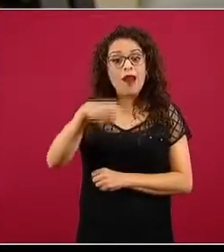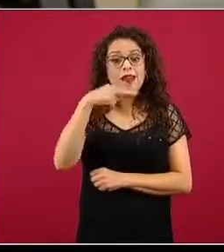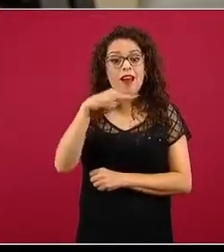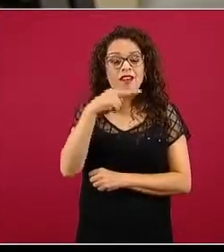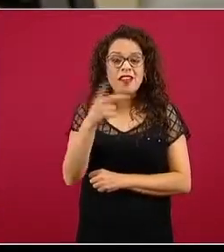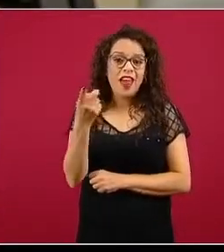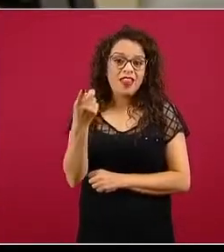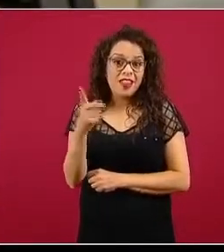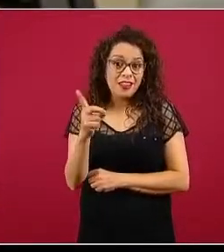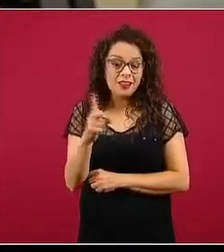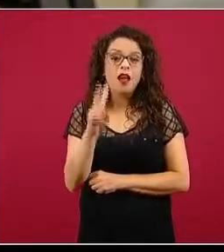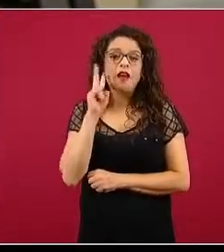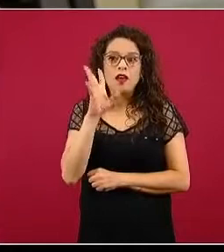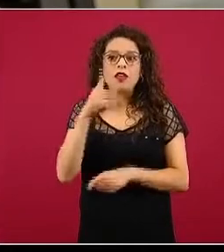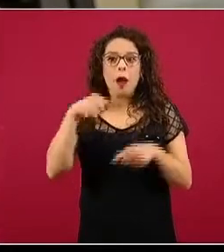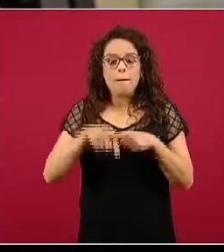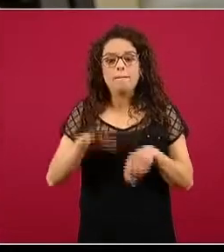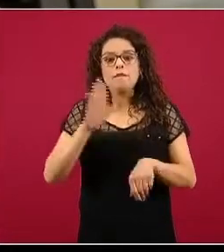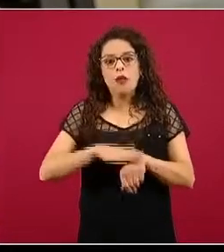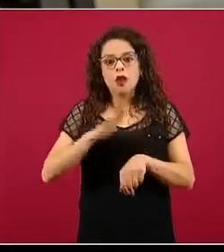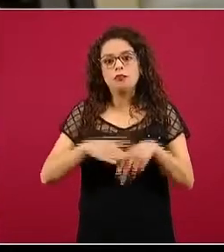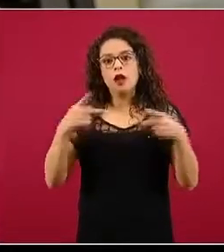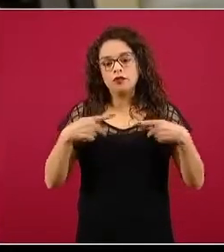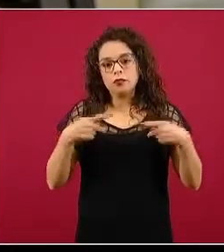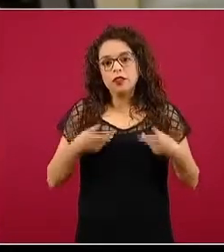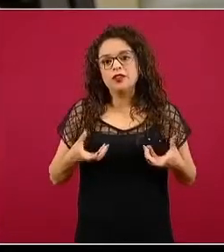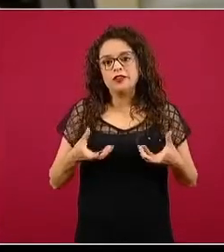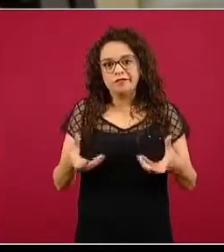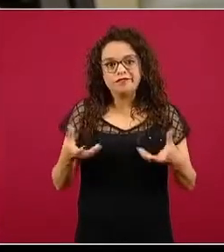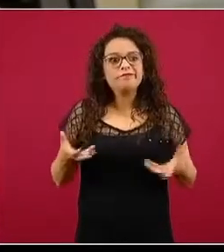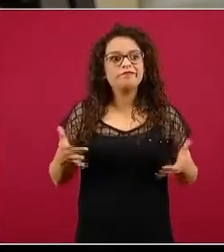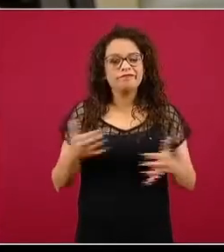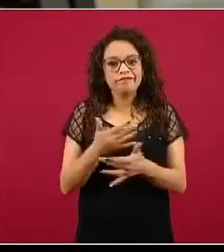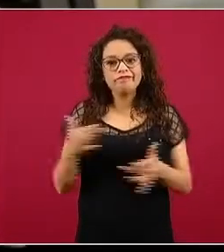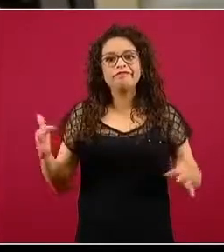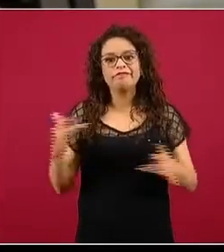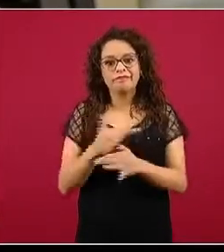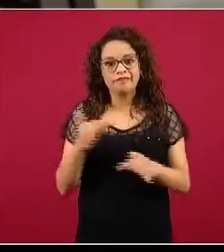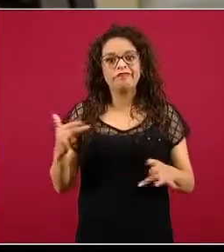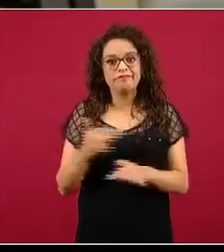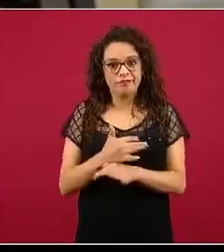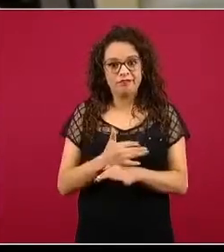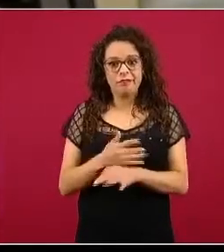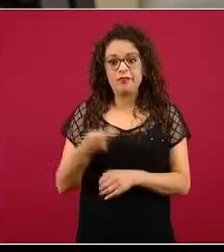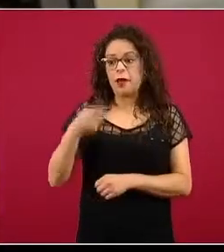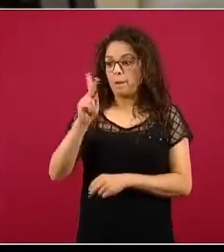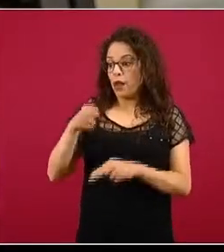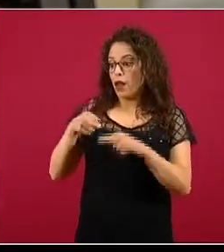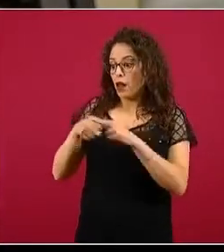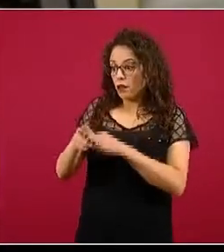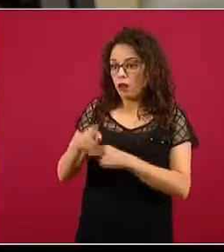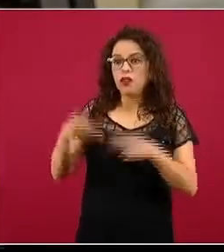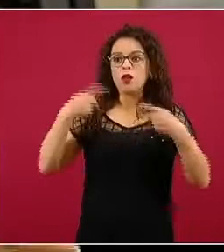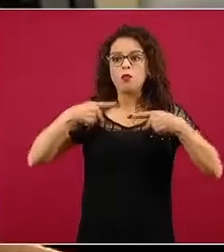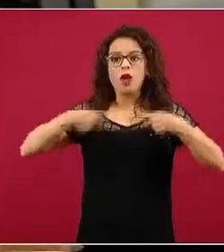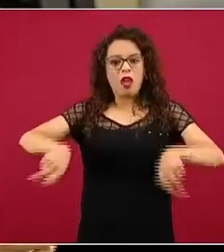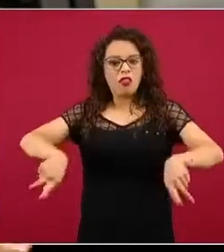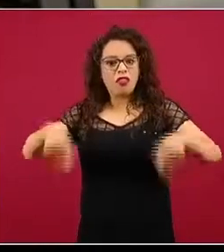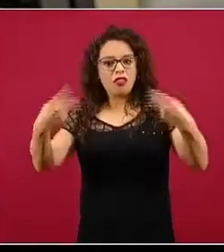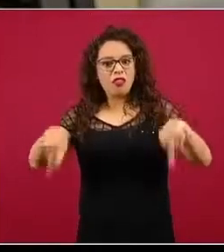¿Qué estrategias se van a implementar, por ejemplo, en el transporte metro, donde sigue habiendo vagoneros, se quitan el cubrebocas,